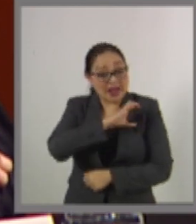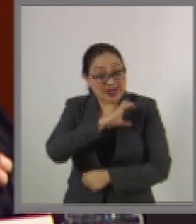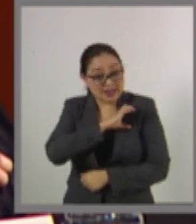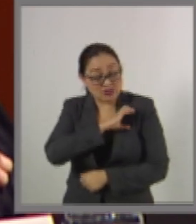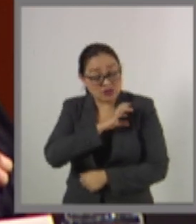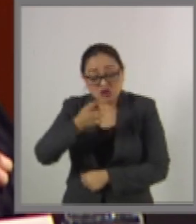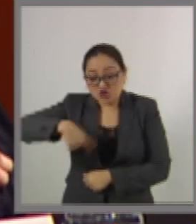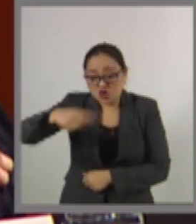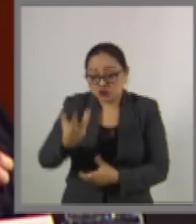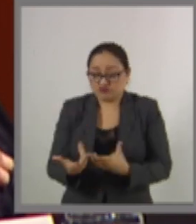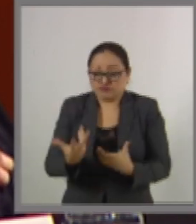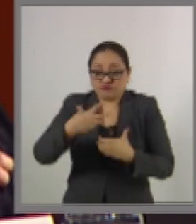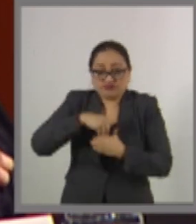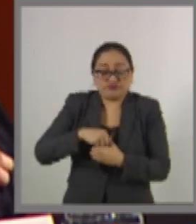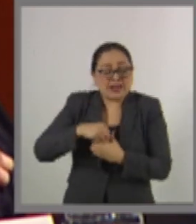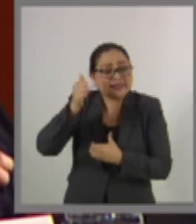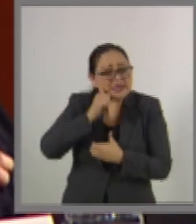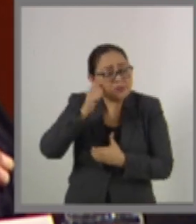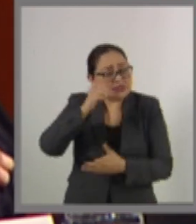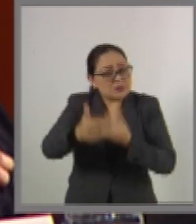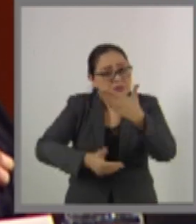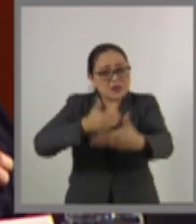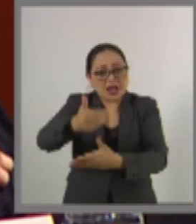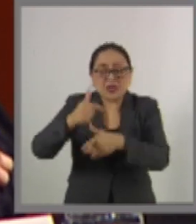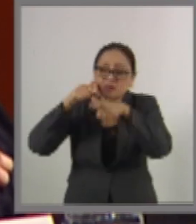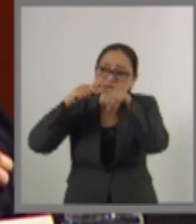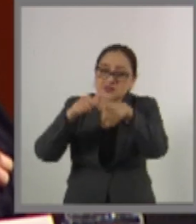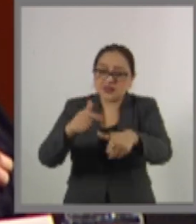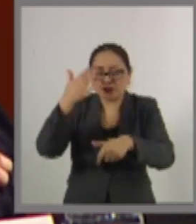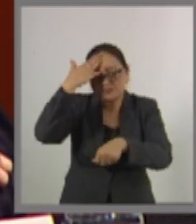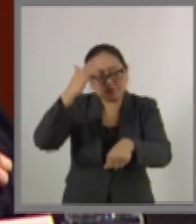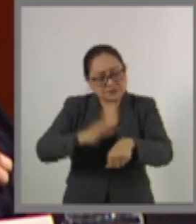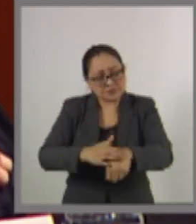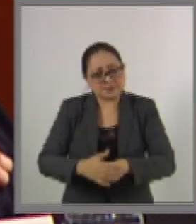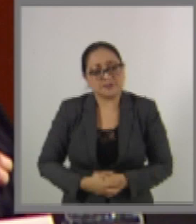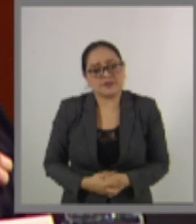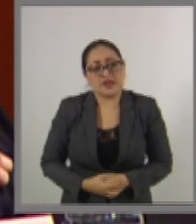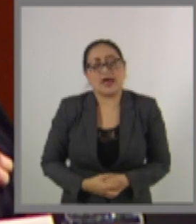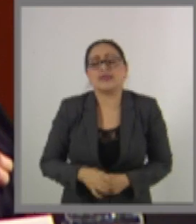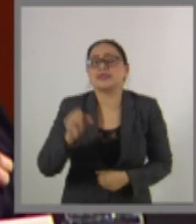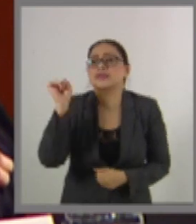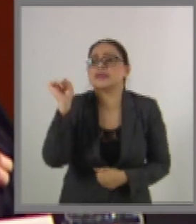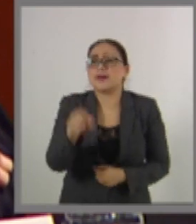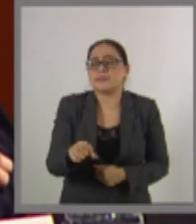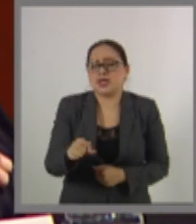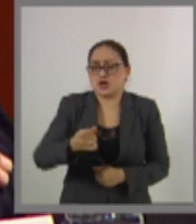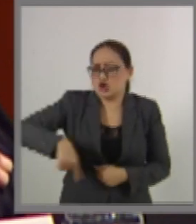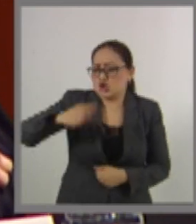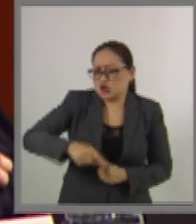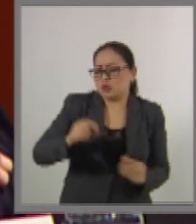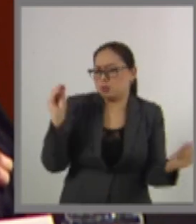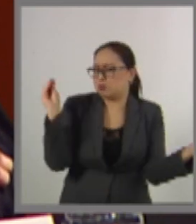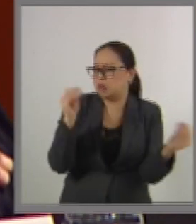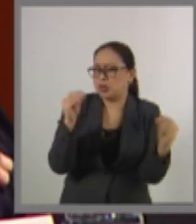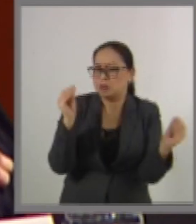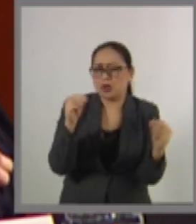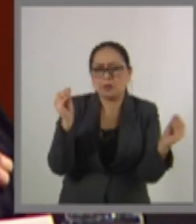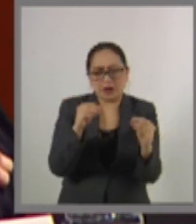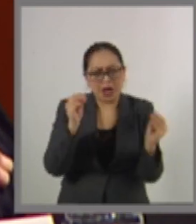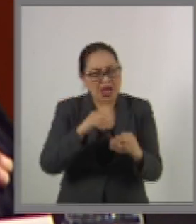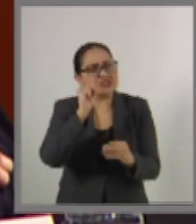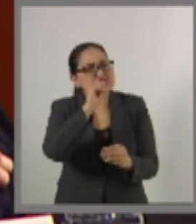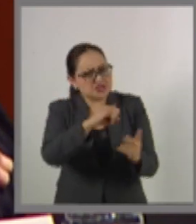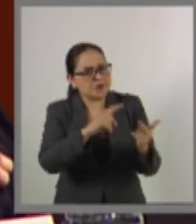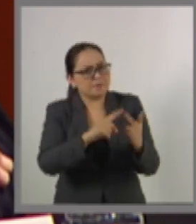vamos a llevarlo por toda la vida. También coincido en que discutimos, nos pusimos